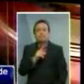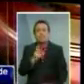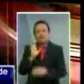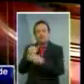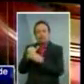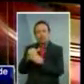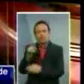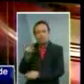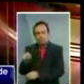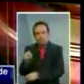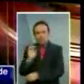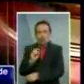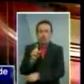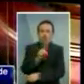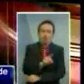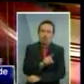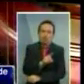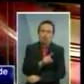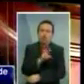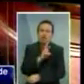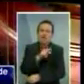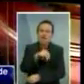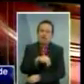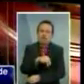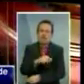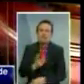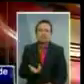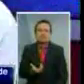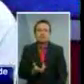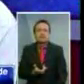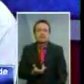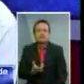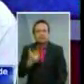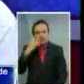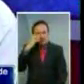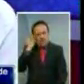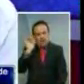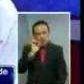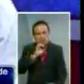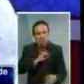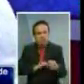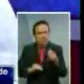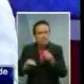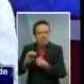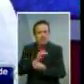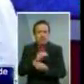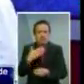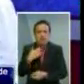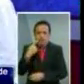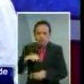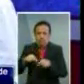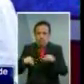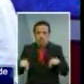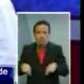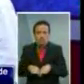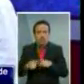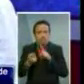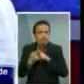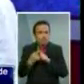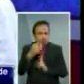vota? ¿Un voto más cercano a Renovación Nacional? Yo creo que hay una mezcla. En mi distrito, lo puedo decir en mi distrito, en un caso